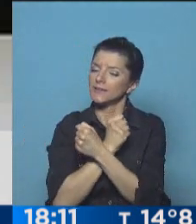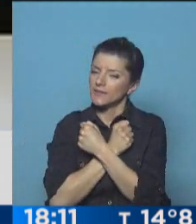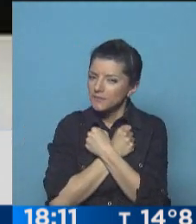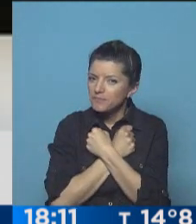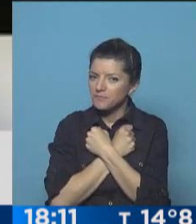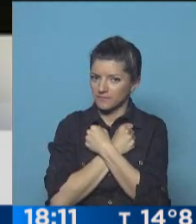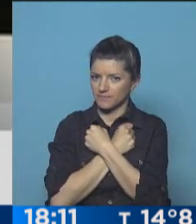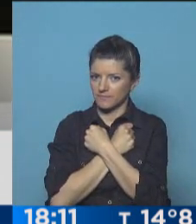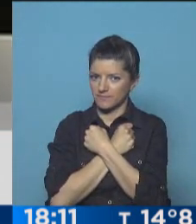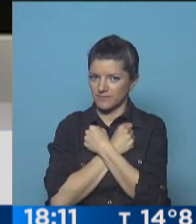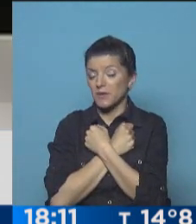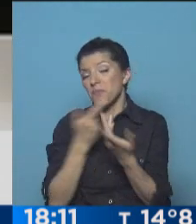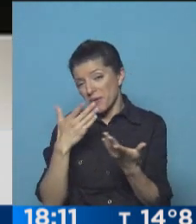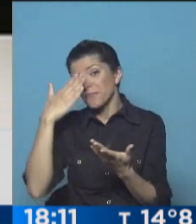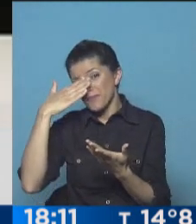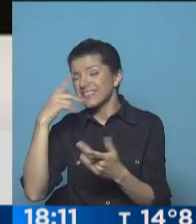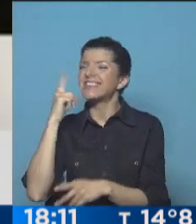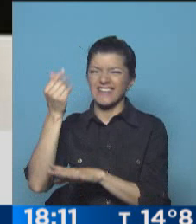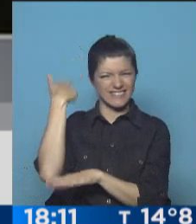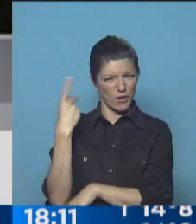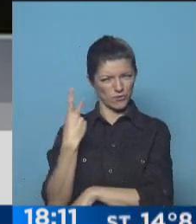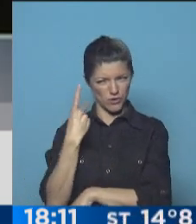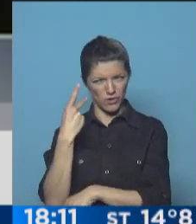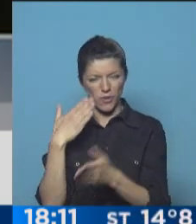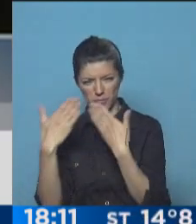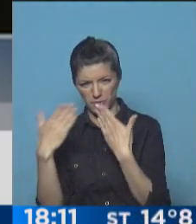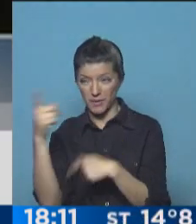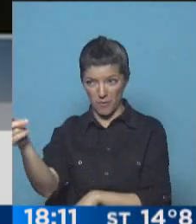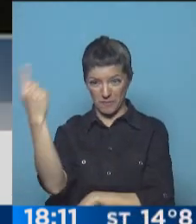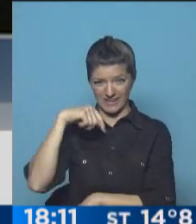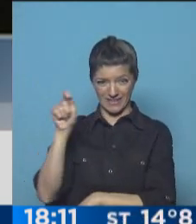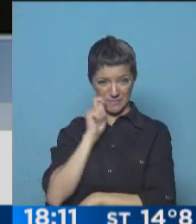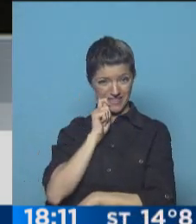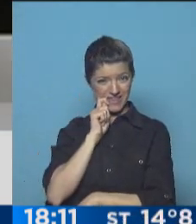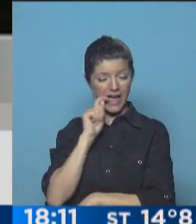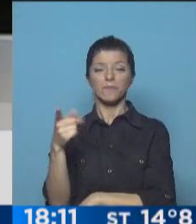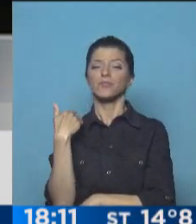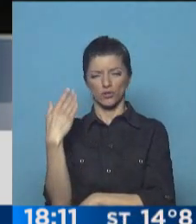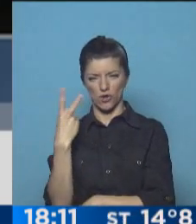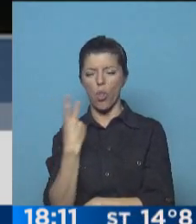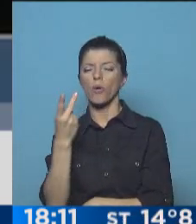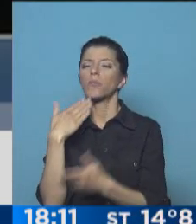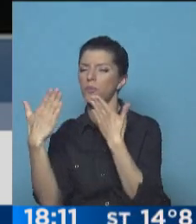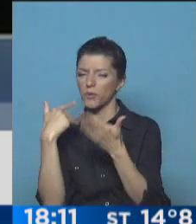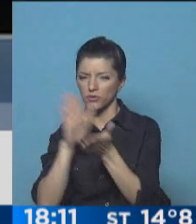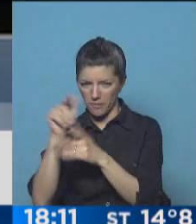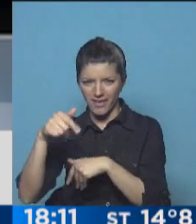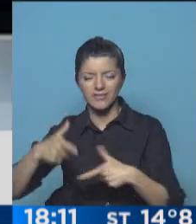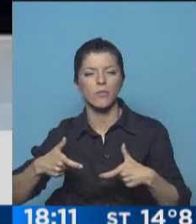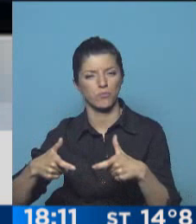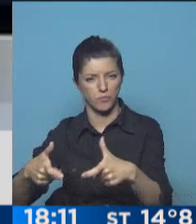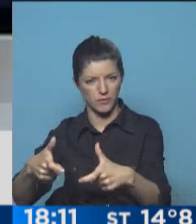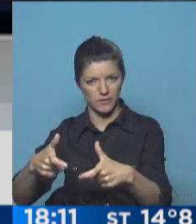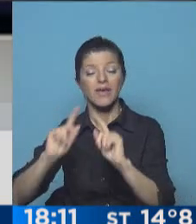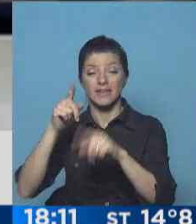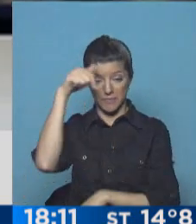muy grande y bueno, lo charlamos el otro día cuando me visitaste, me viste a ver, y charlamos de esta obra también y de la obra de